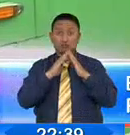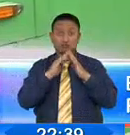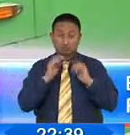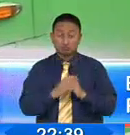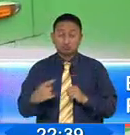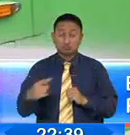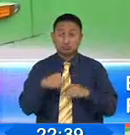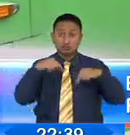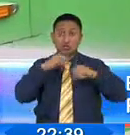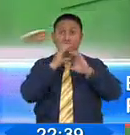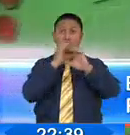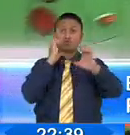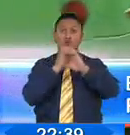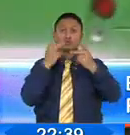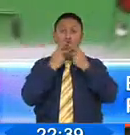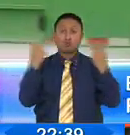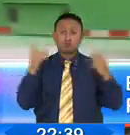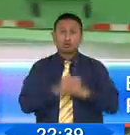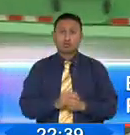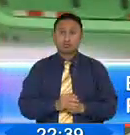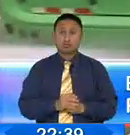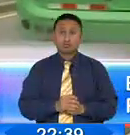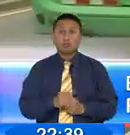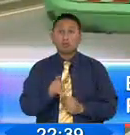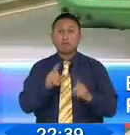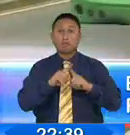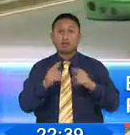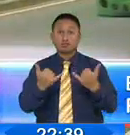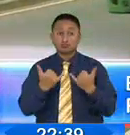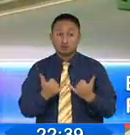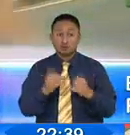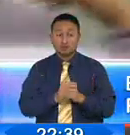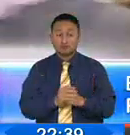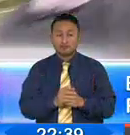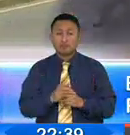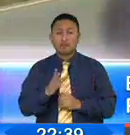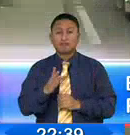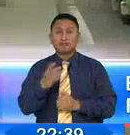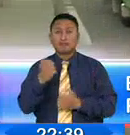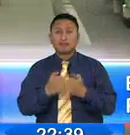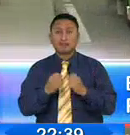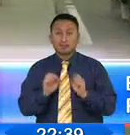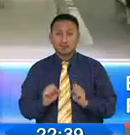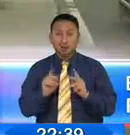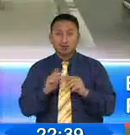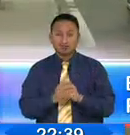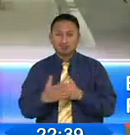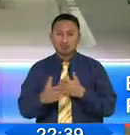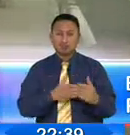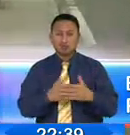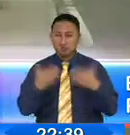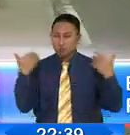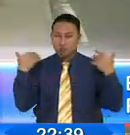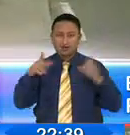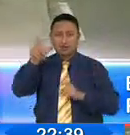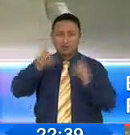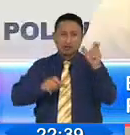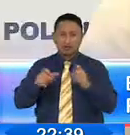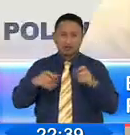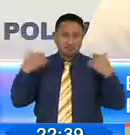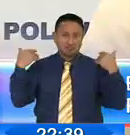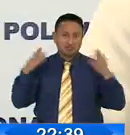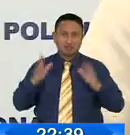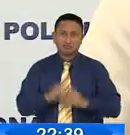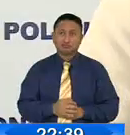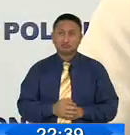en buses de transporte público, pero al tratarse de un delito de oportunidad, operaban sin respetar edad, sexo o condición social. El